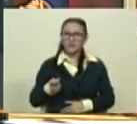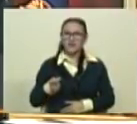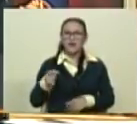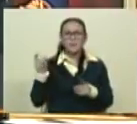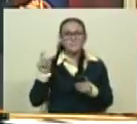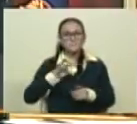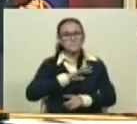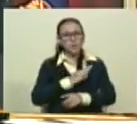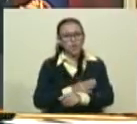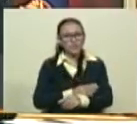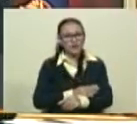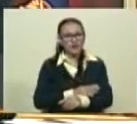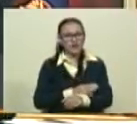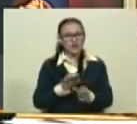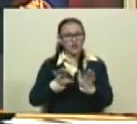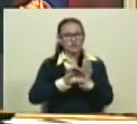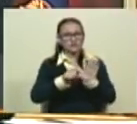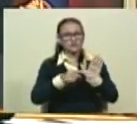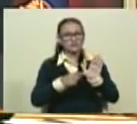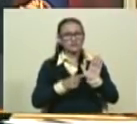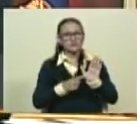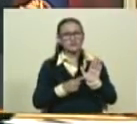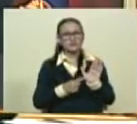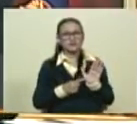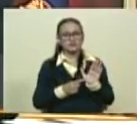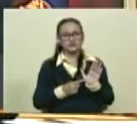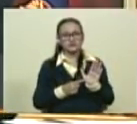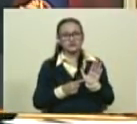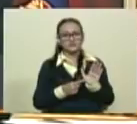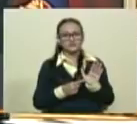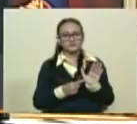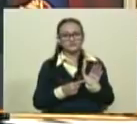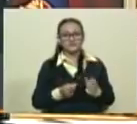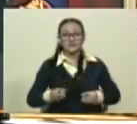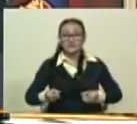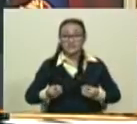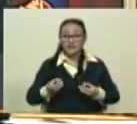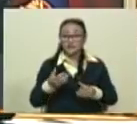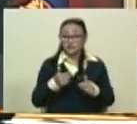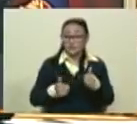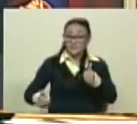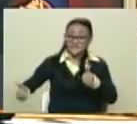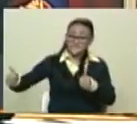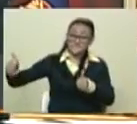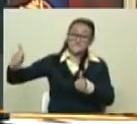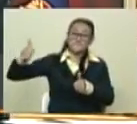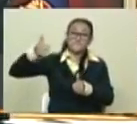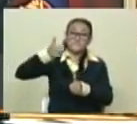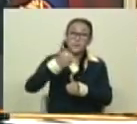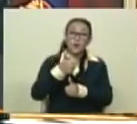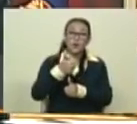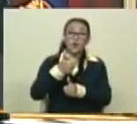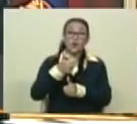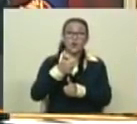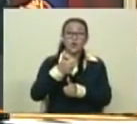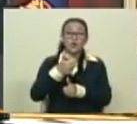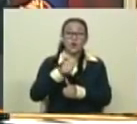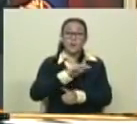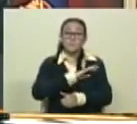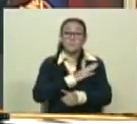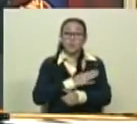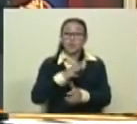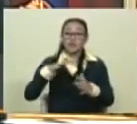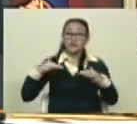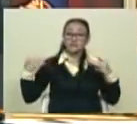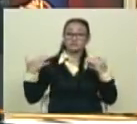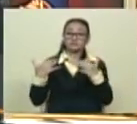poder constituyente y dándole la superioridad al poder constituyente sobre todos